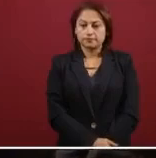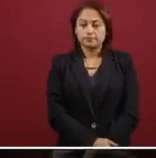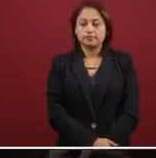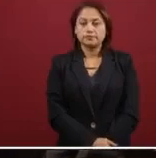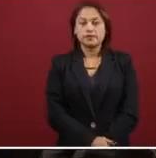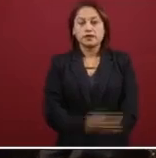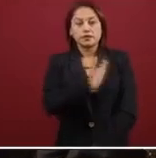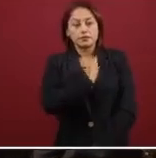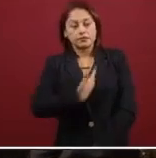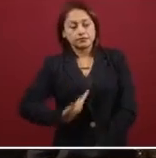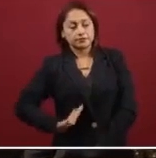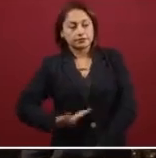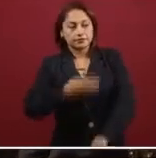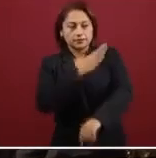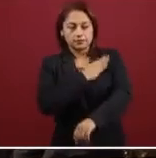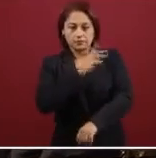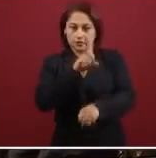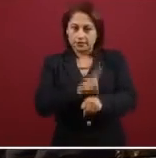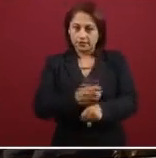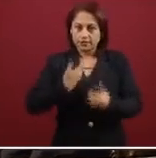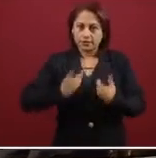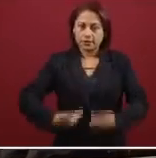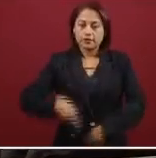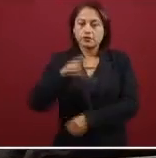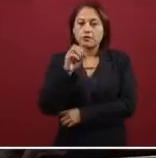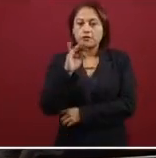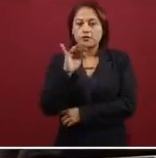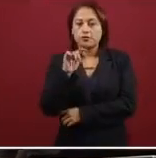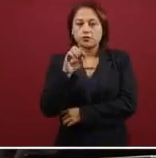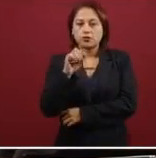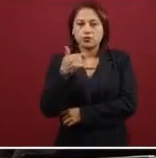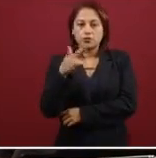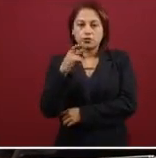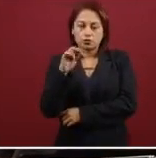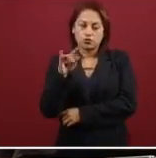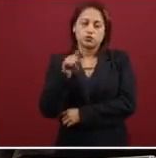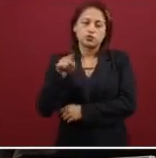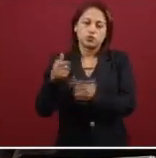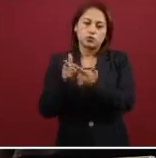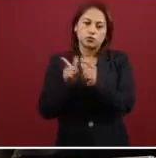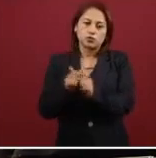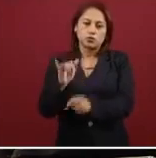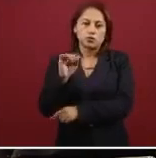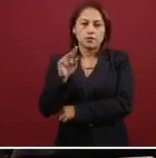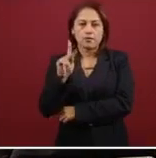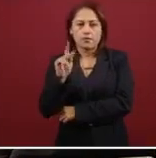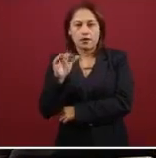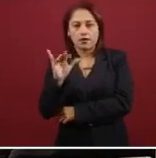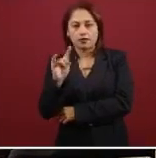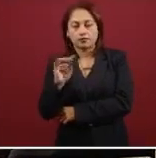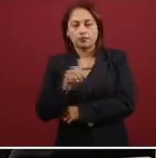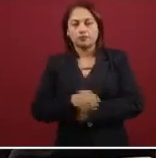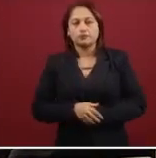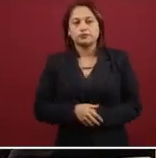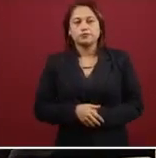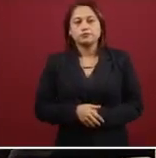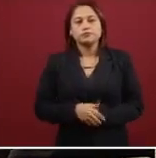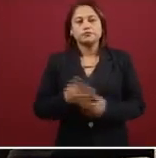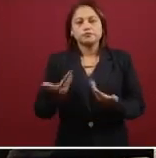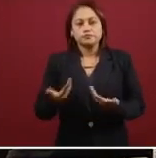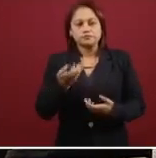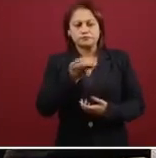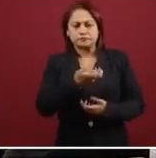Presidente, buen día. Roberto Cruz, Grupo Impacto. Sobre el tema, se llama plan